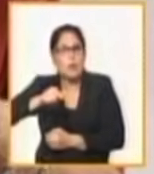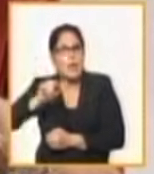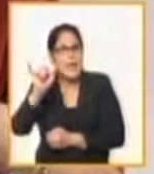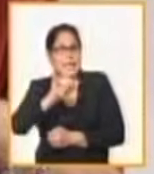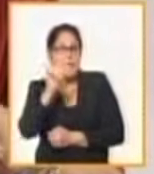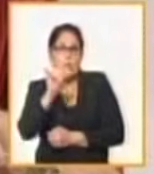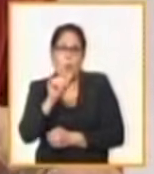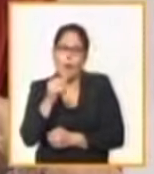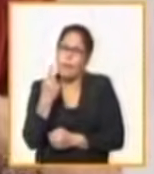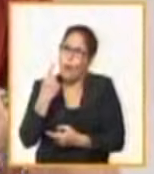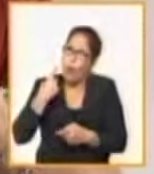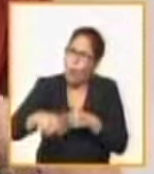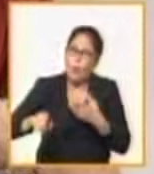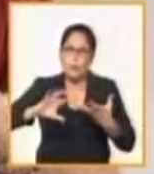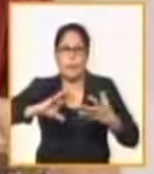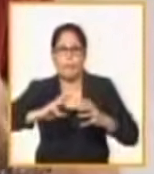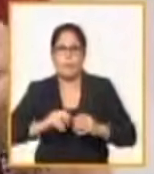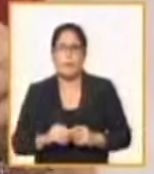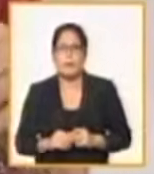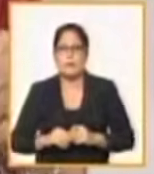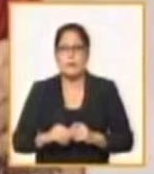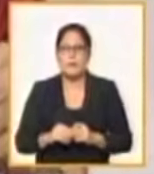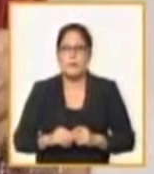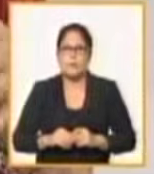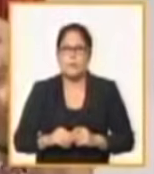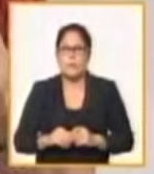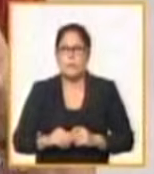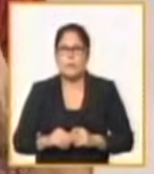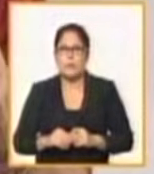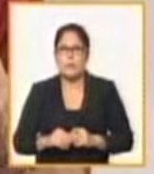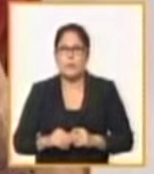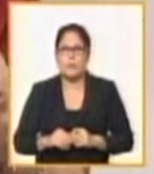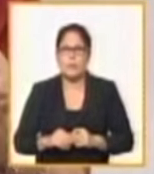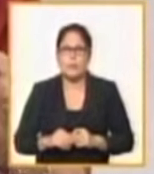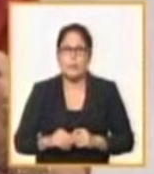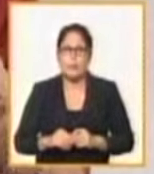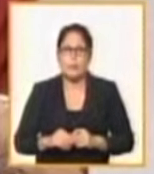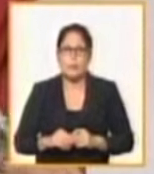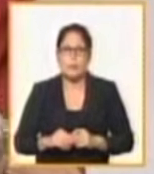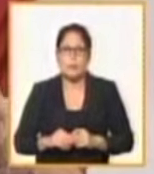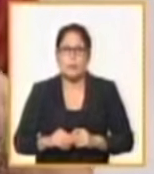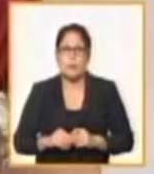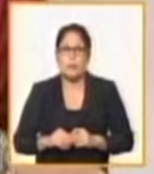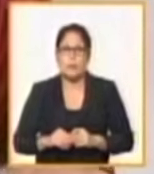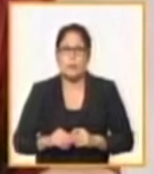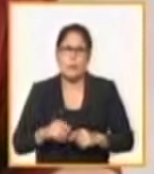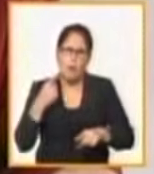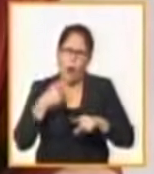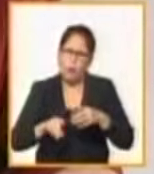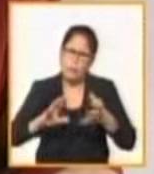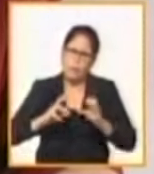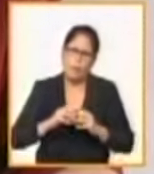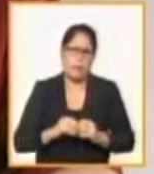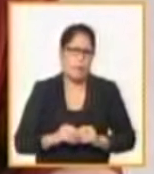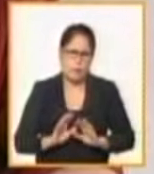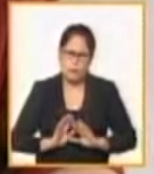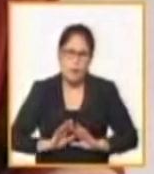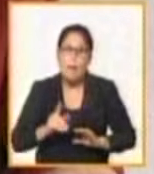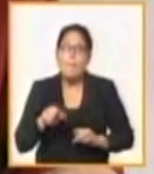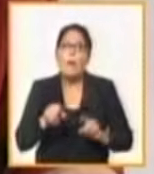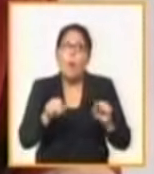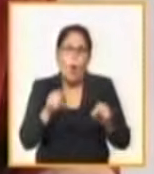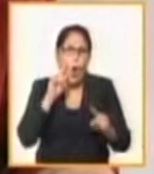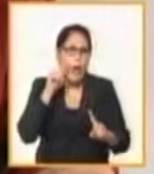calenturientas se le pudo ocurrir hacer algo que tuviera que ver con el realismo socialista, pero eso